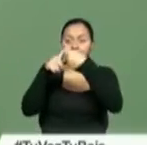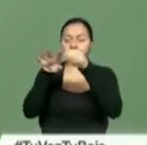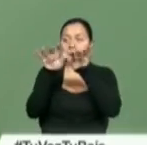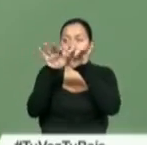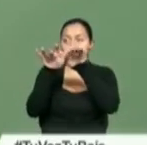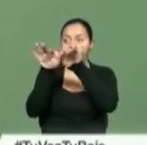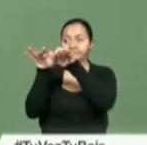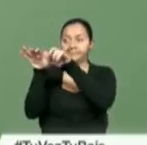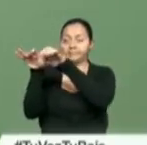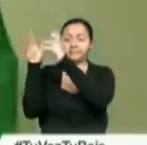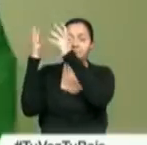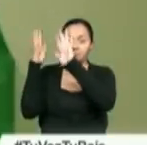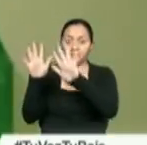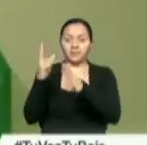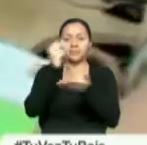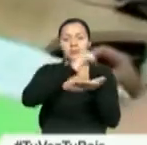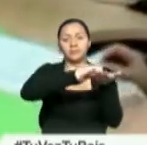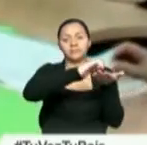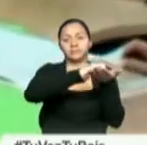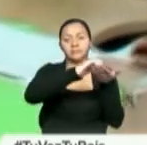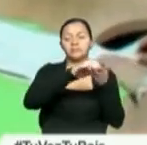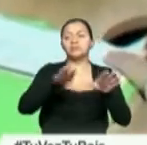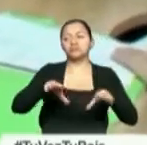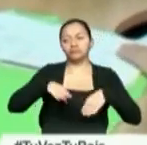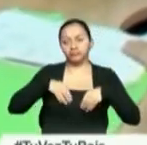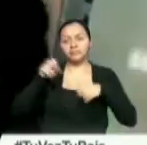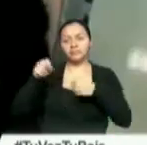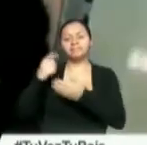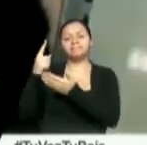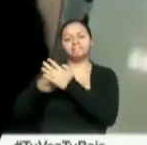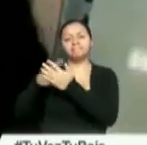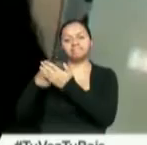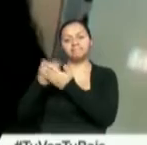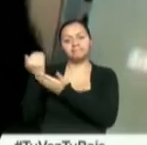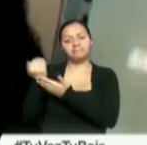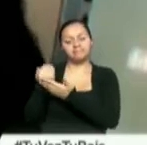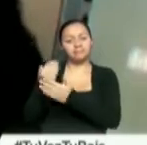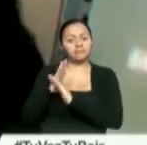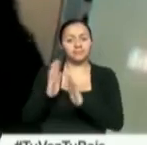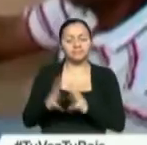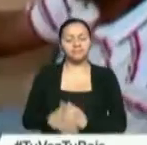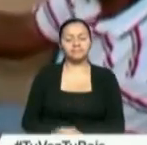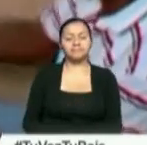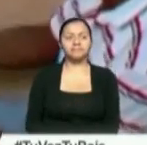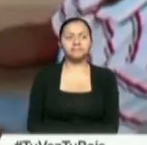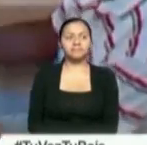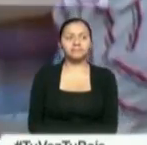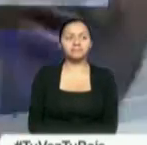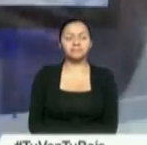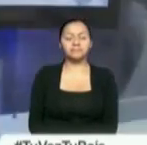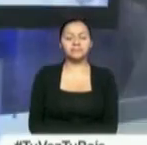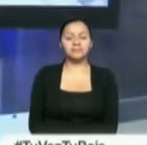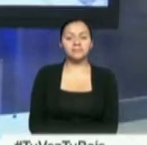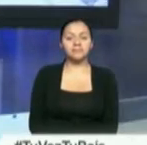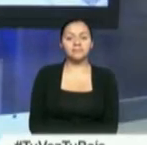web www.iess.gov.ec katherine morejón noticiero ciudadano